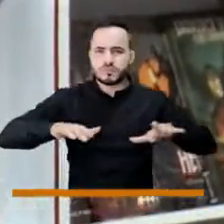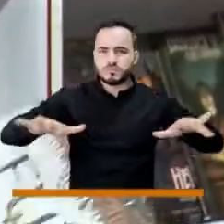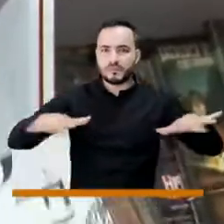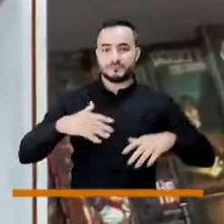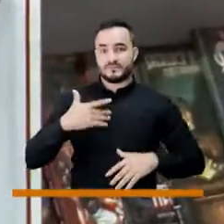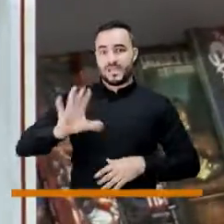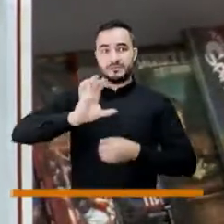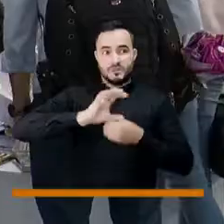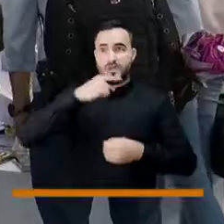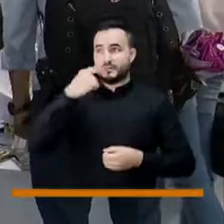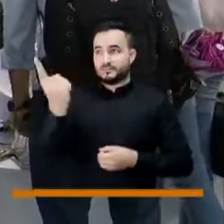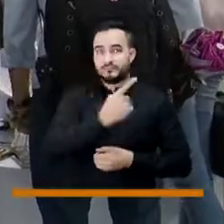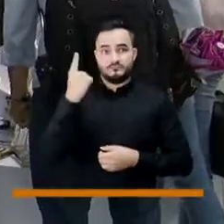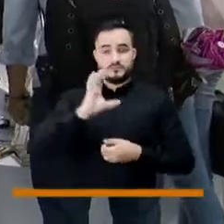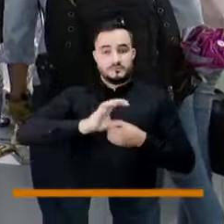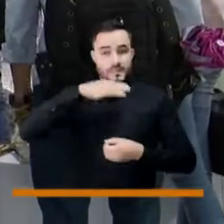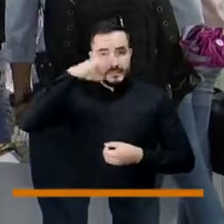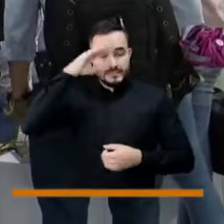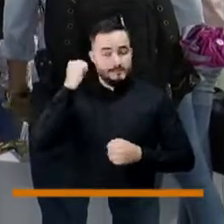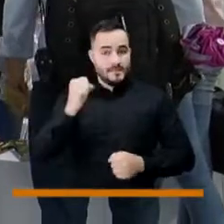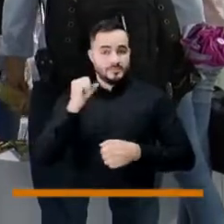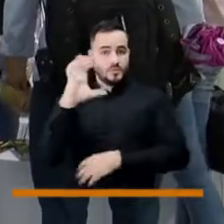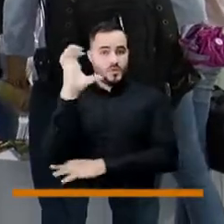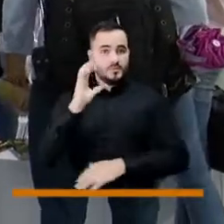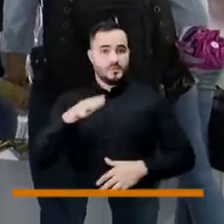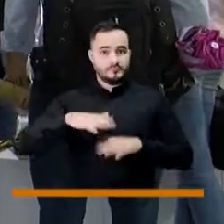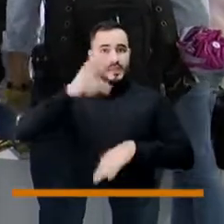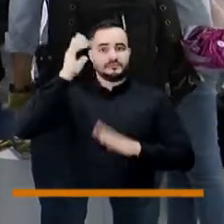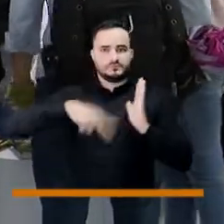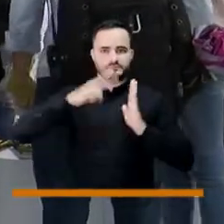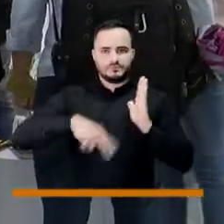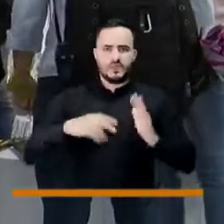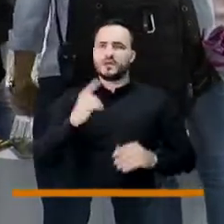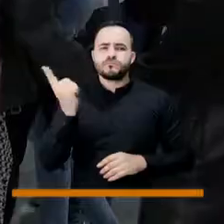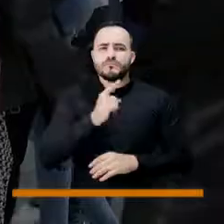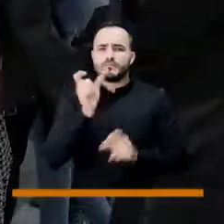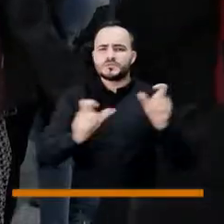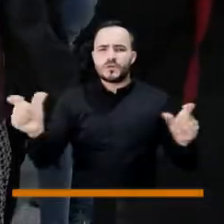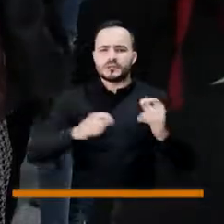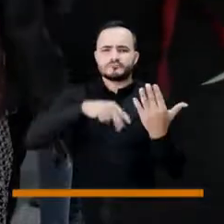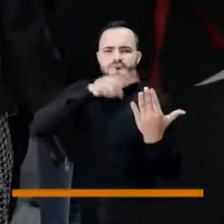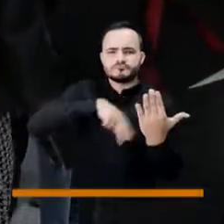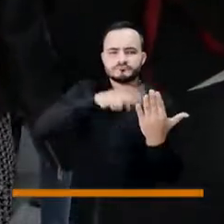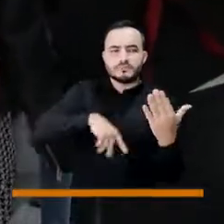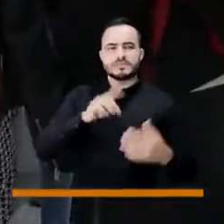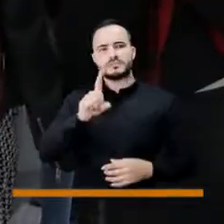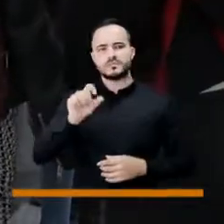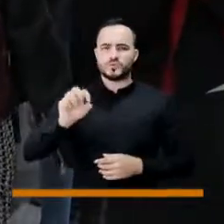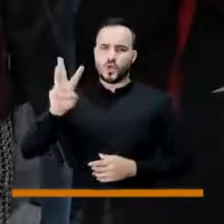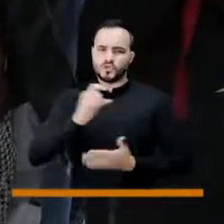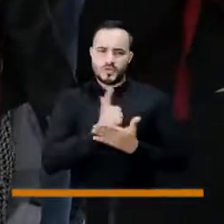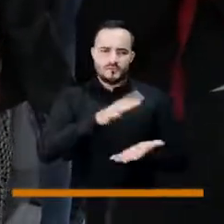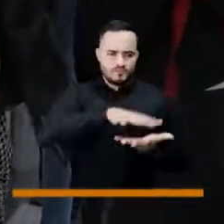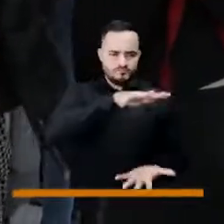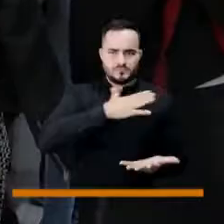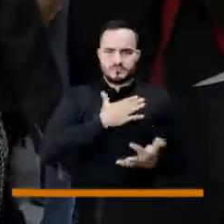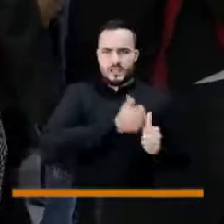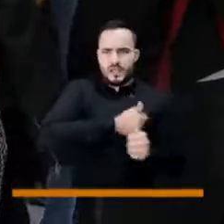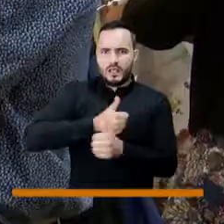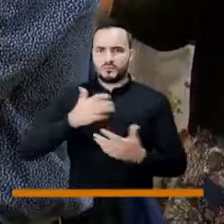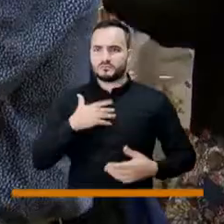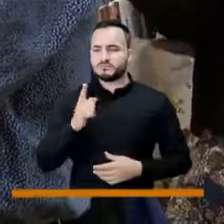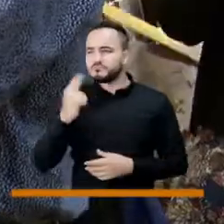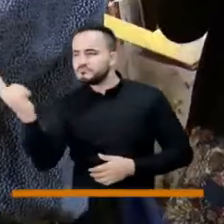TIC y el Ministerio de Cultura, indica que Medellín es la ciudad más lectora del país. Entre personas que leen, 6.8 libros en promedio y